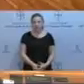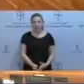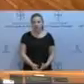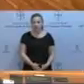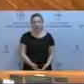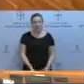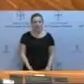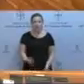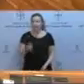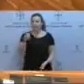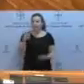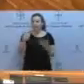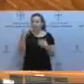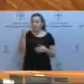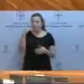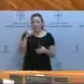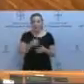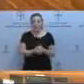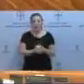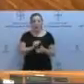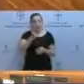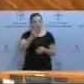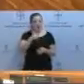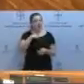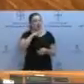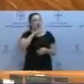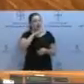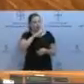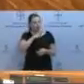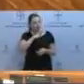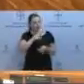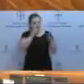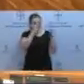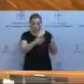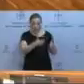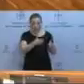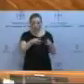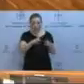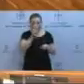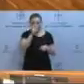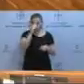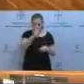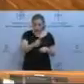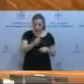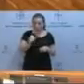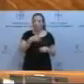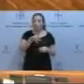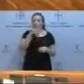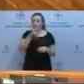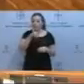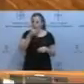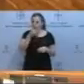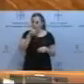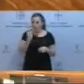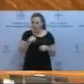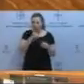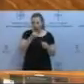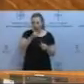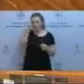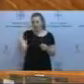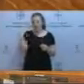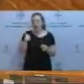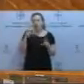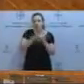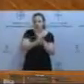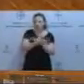Sí, gracias, presidente. Bueno, primero me alegro que usted haya recordado al principio que esta interpelación estaba metida hace mucho tiempo. Además, tengo que explicarles